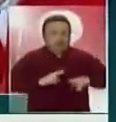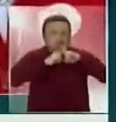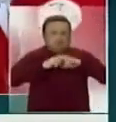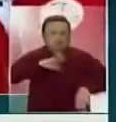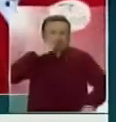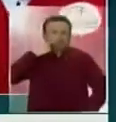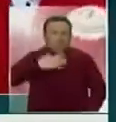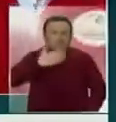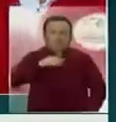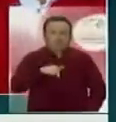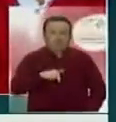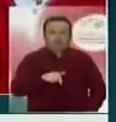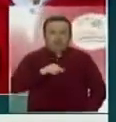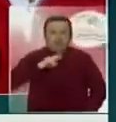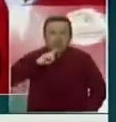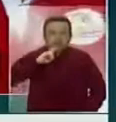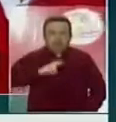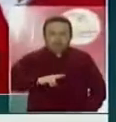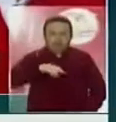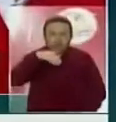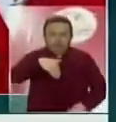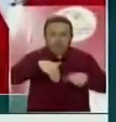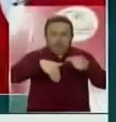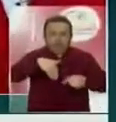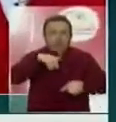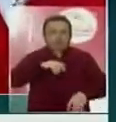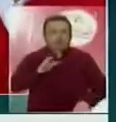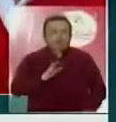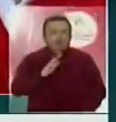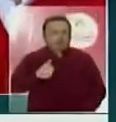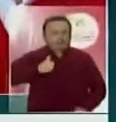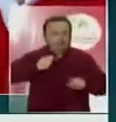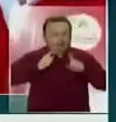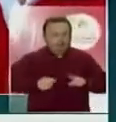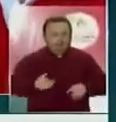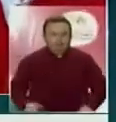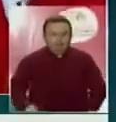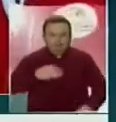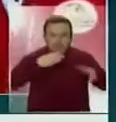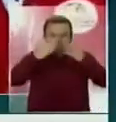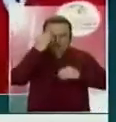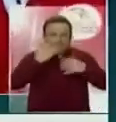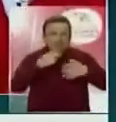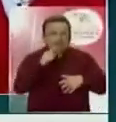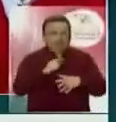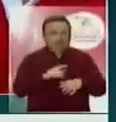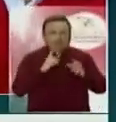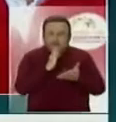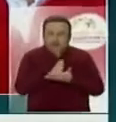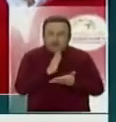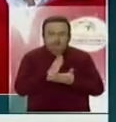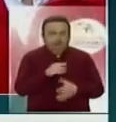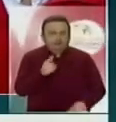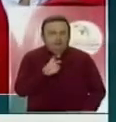más importante de toda la zona surponiente. Por lo tanto, va a constituir un aprendizaje que va a ser